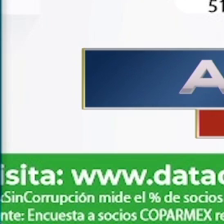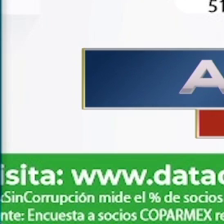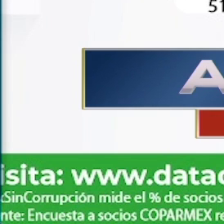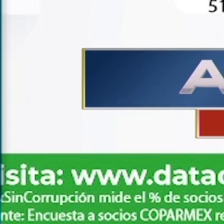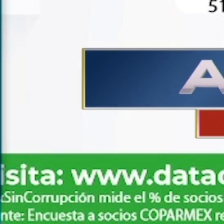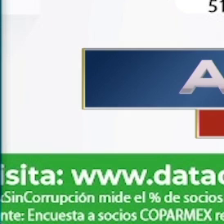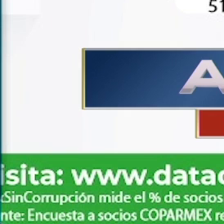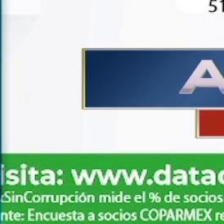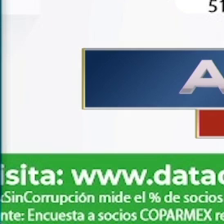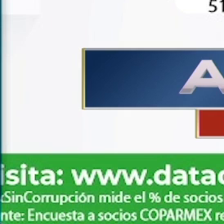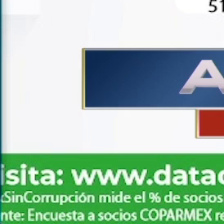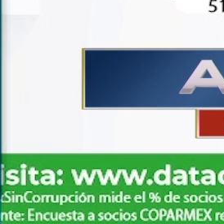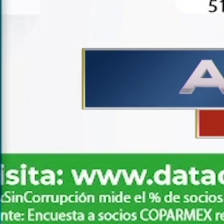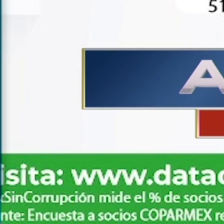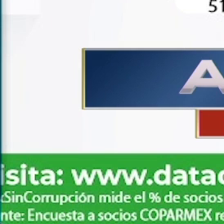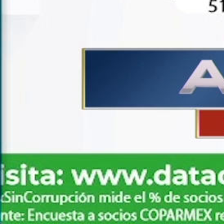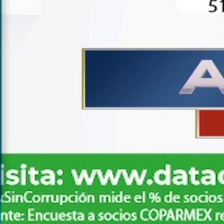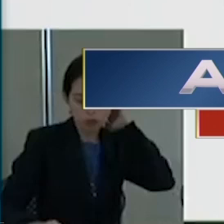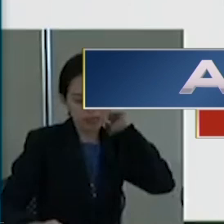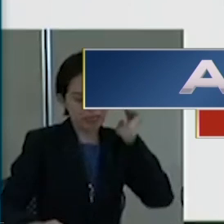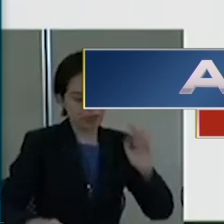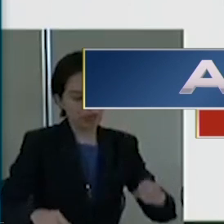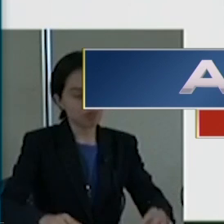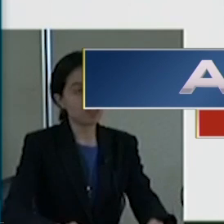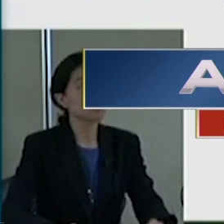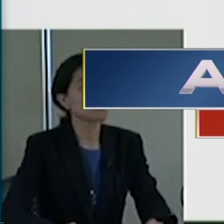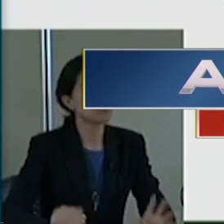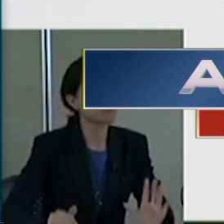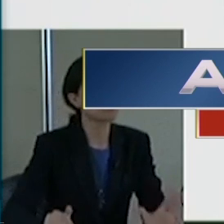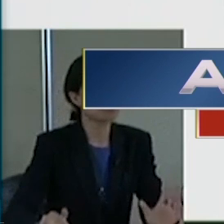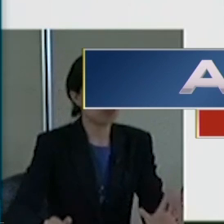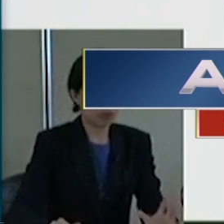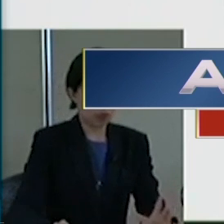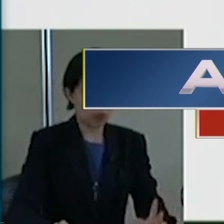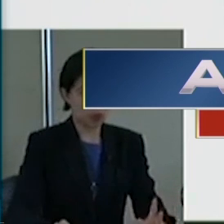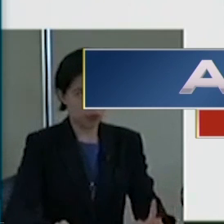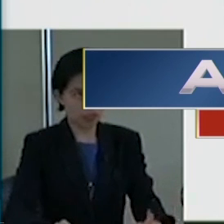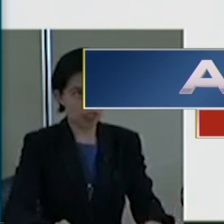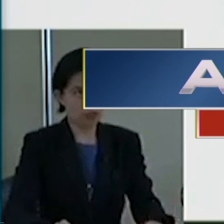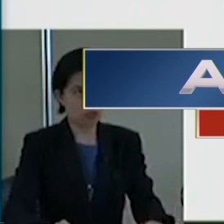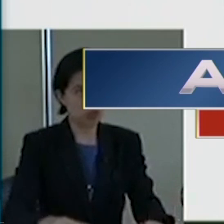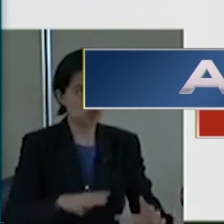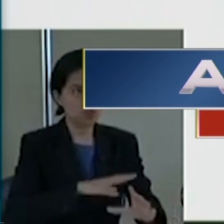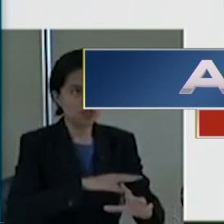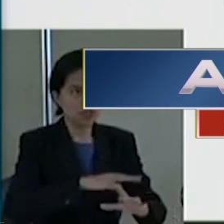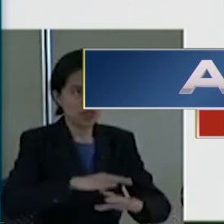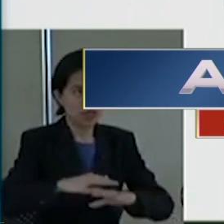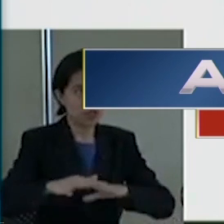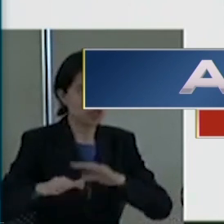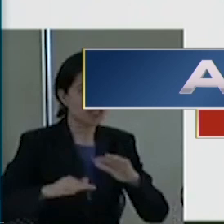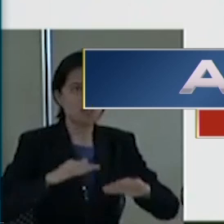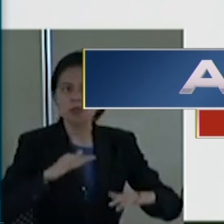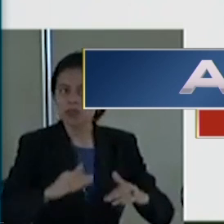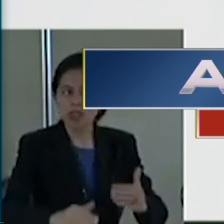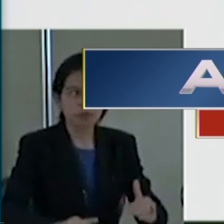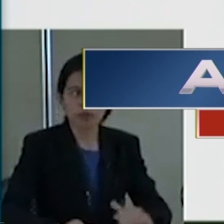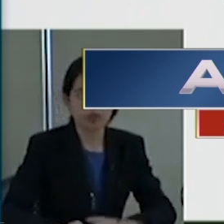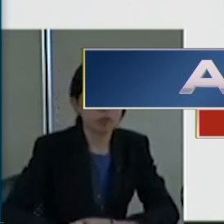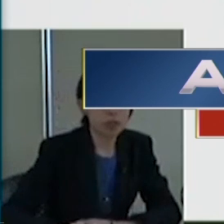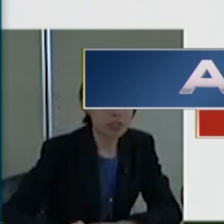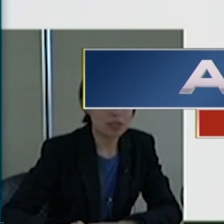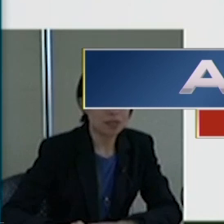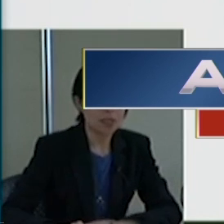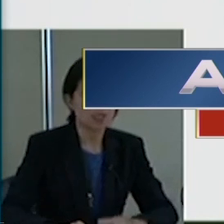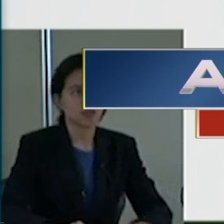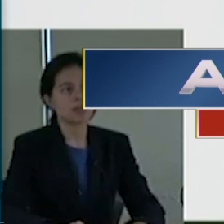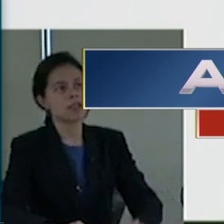experimentado corrupción en trámites públicos en el último año la encuesta publicada en el portal de coparmex nacional fue aplicada a los socios del sindicato